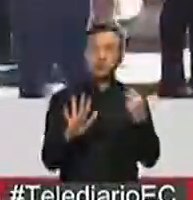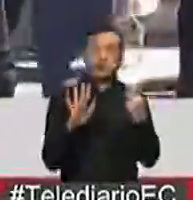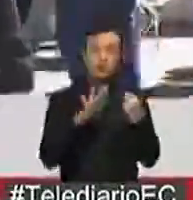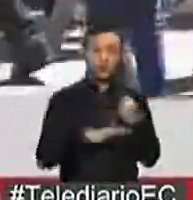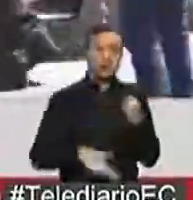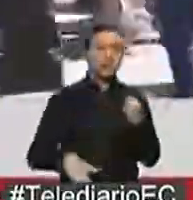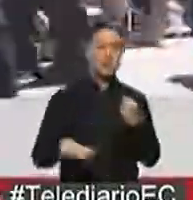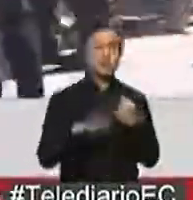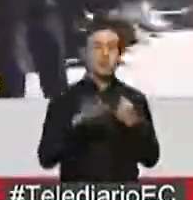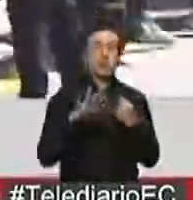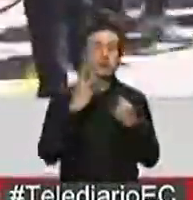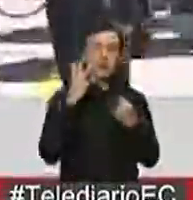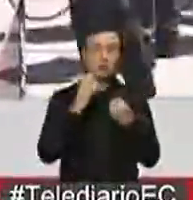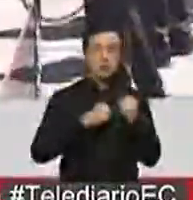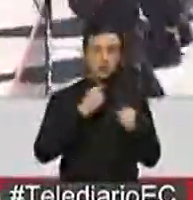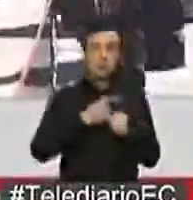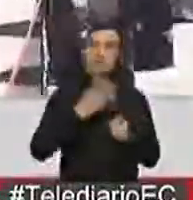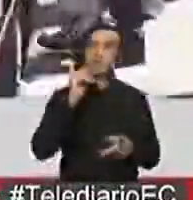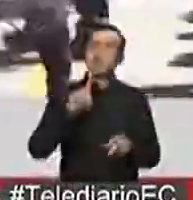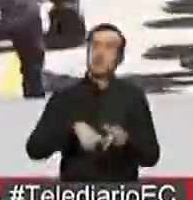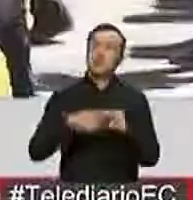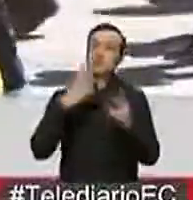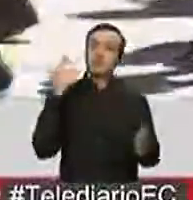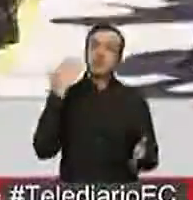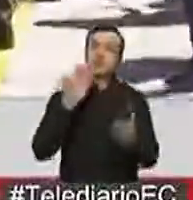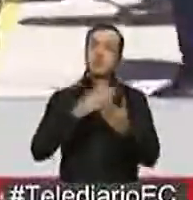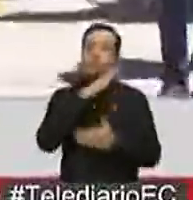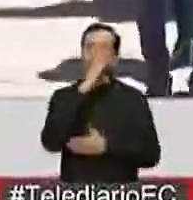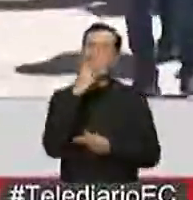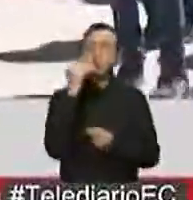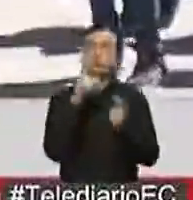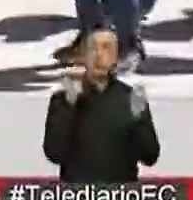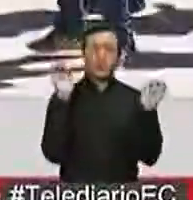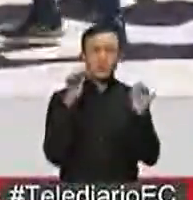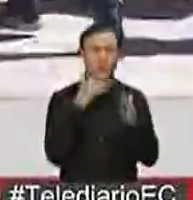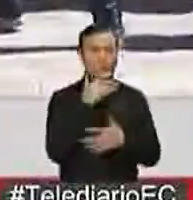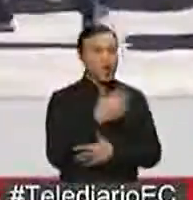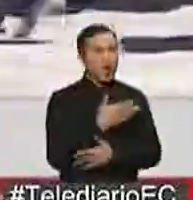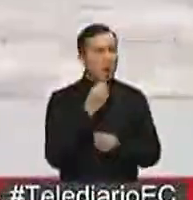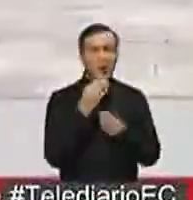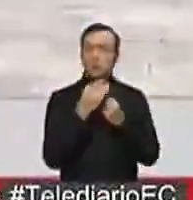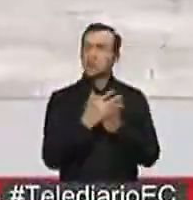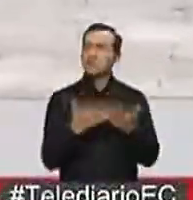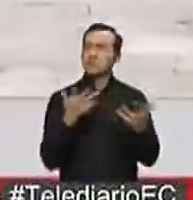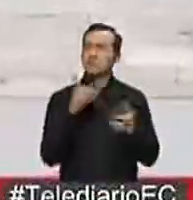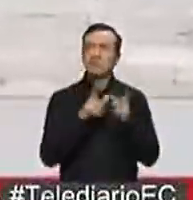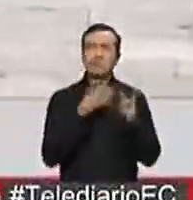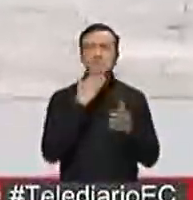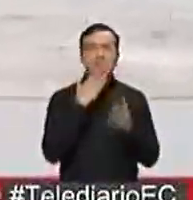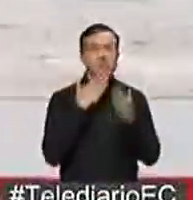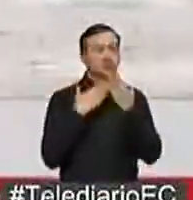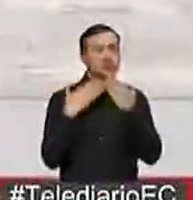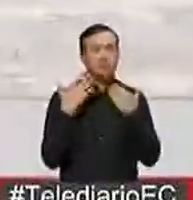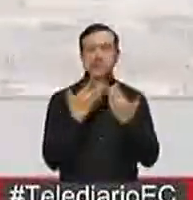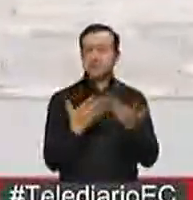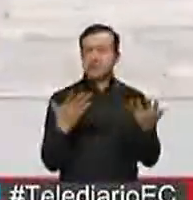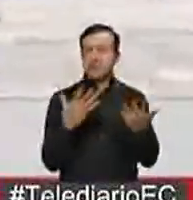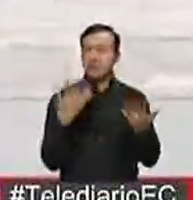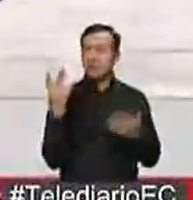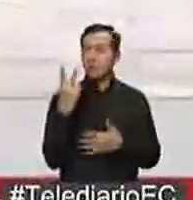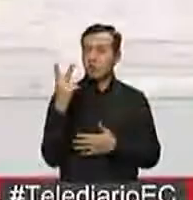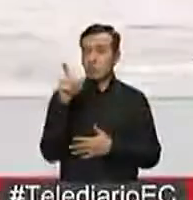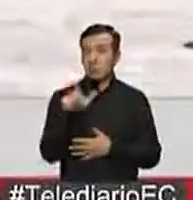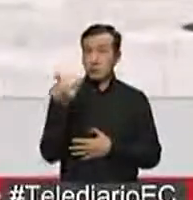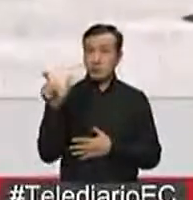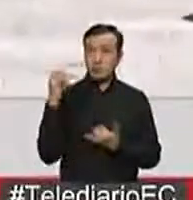que inició a los 14 años, pero que nunca con tanta gente a su alrededor. Destacó la calidez de la gente. Federer y Zverev